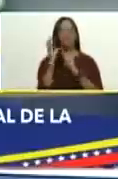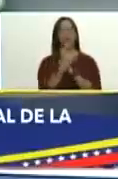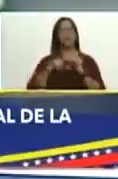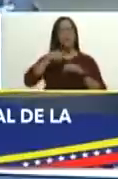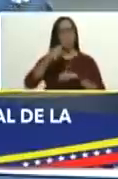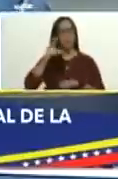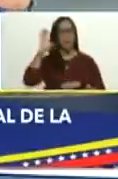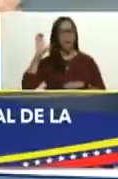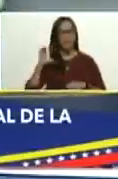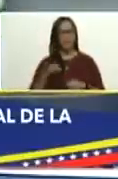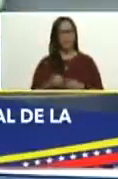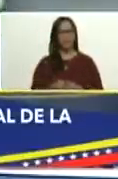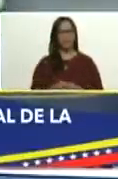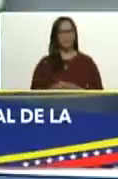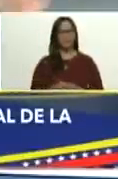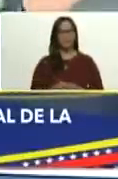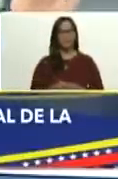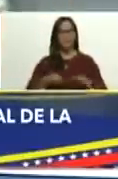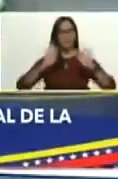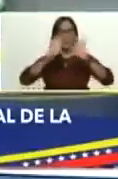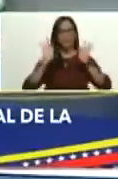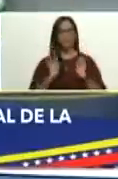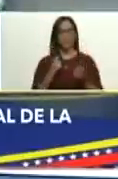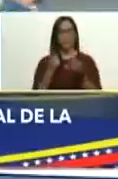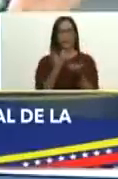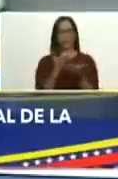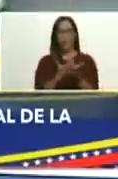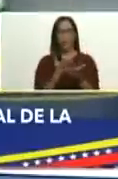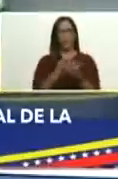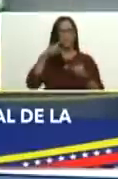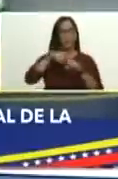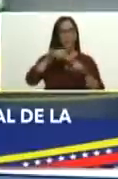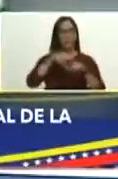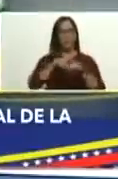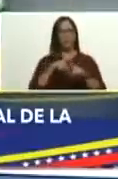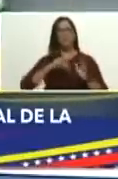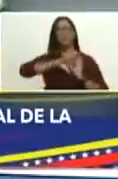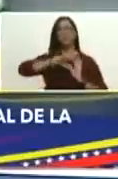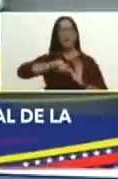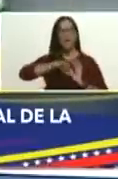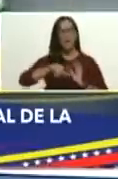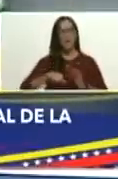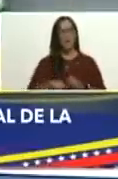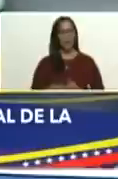De sus formatos económicos, de su explotación, de su saqueo.